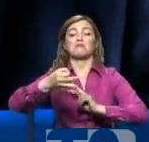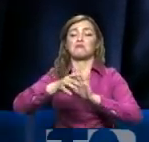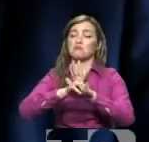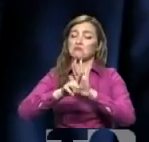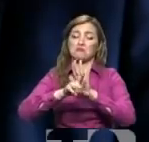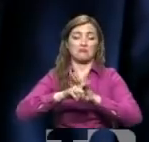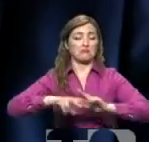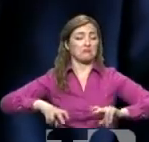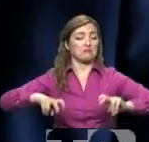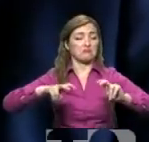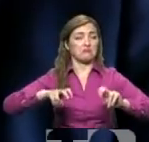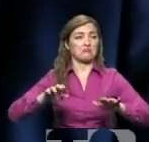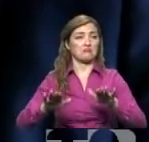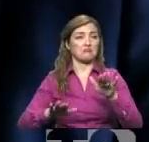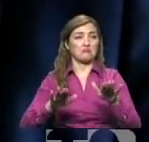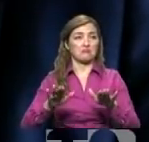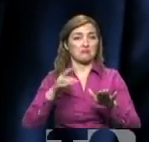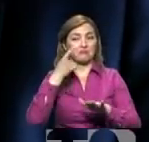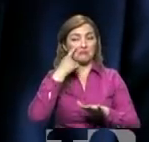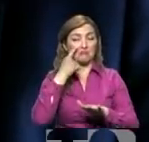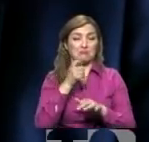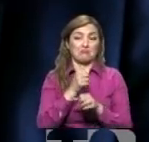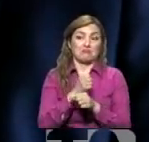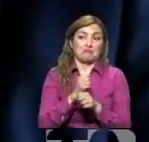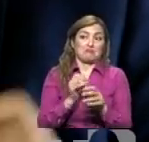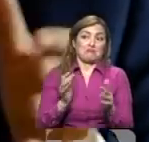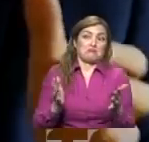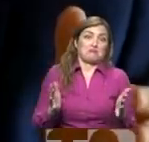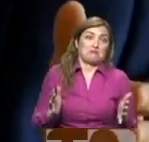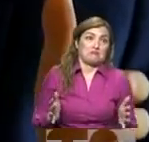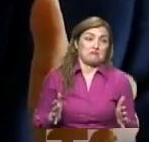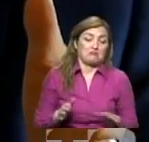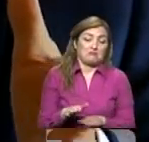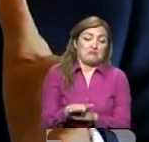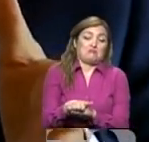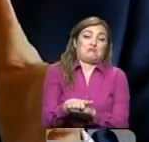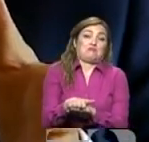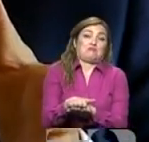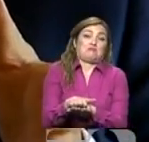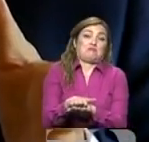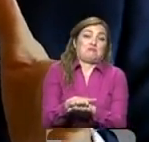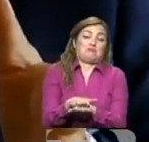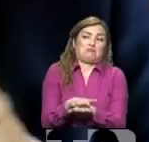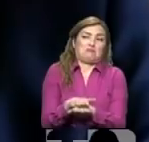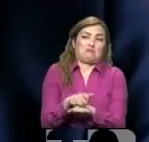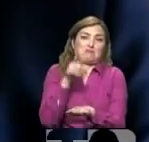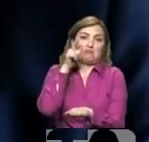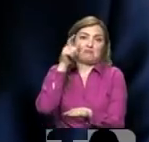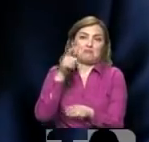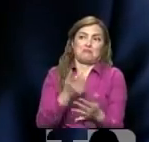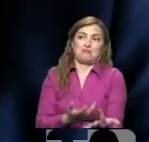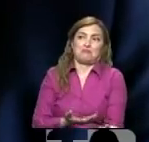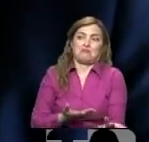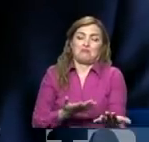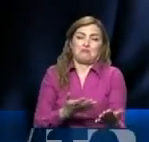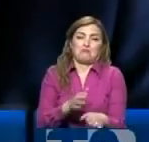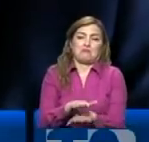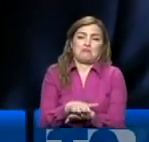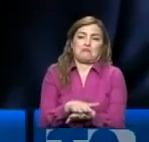a darse sospechas de que no lo va a hacer por esta lentitud en ciertos procedimientos, celeridad en